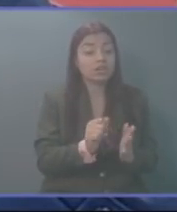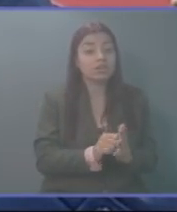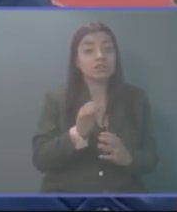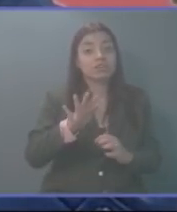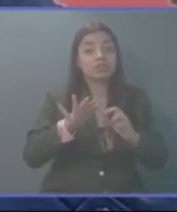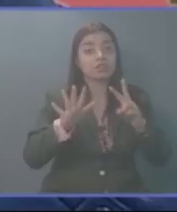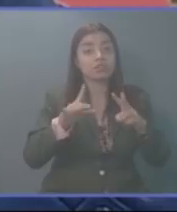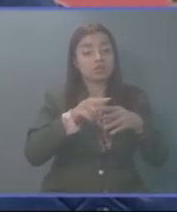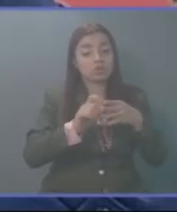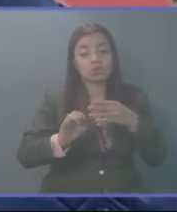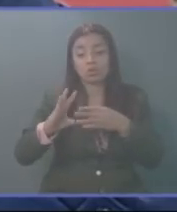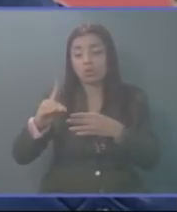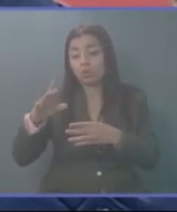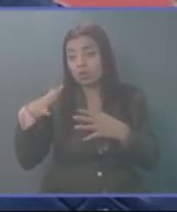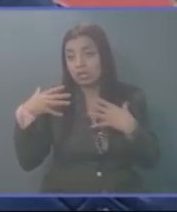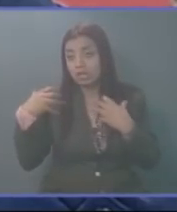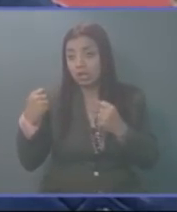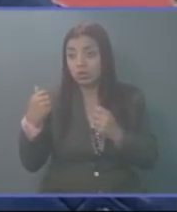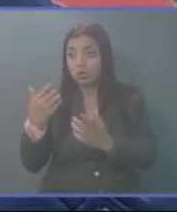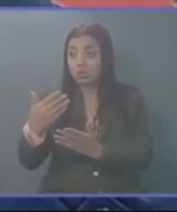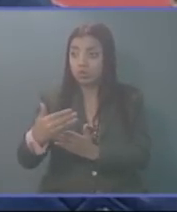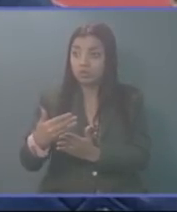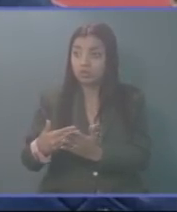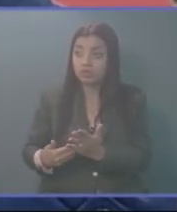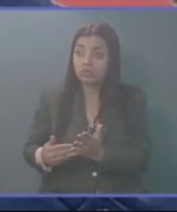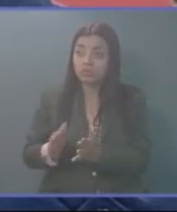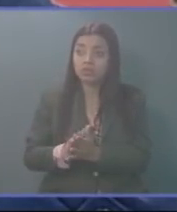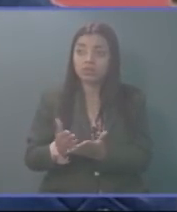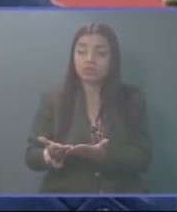57 del Código de Salud. Textualmente,